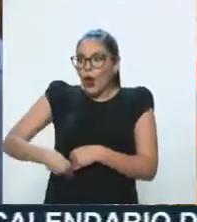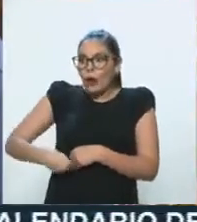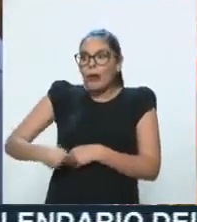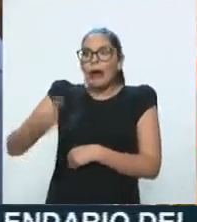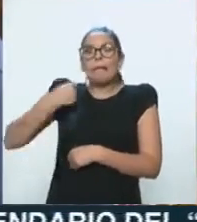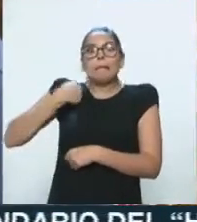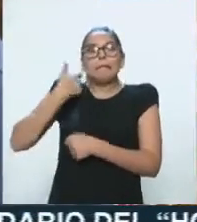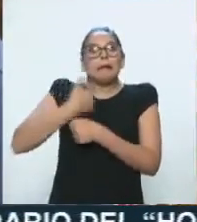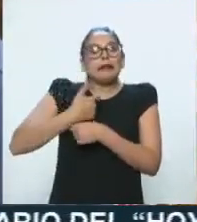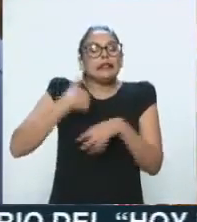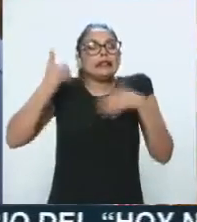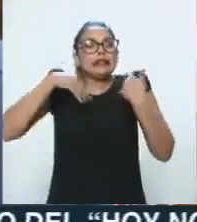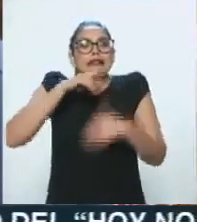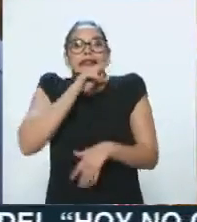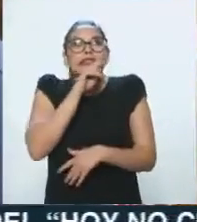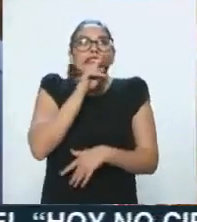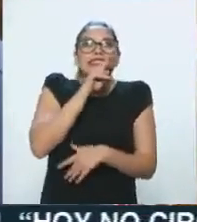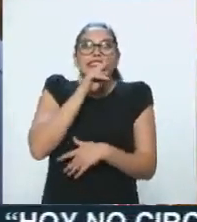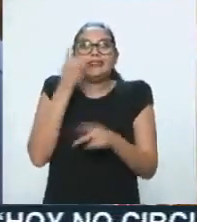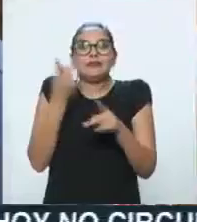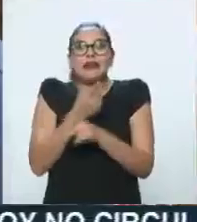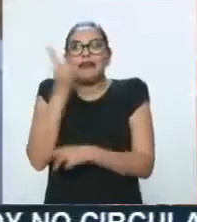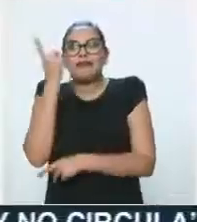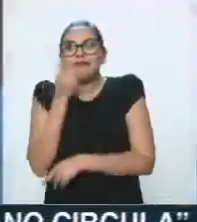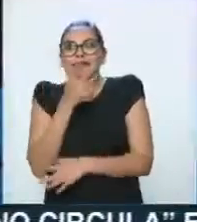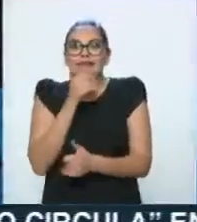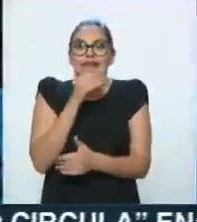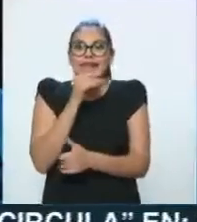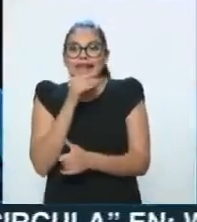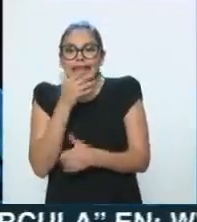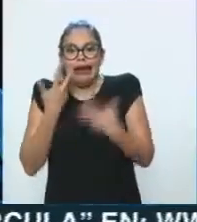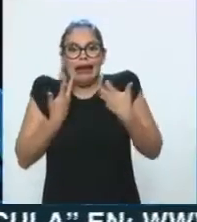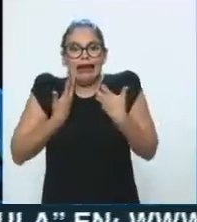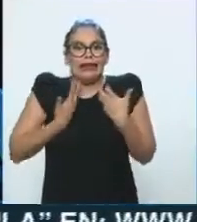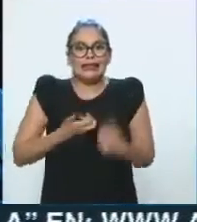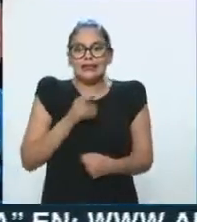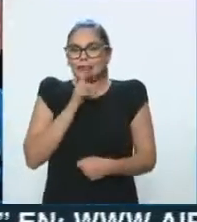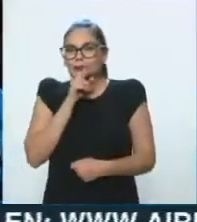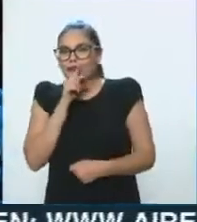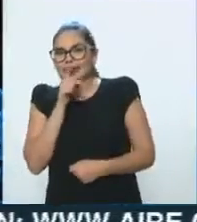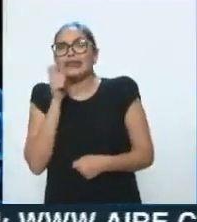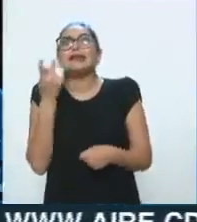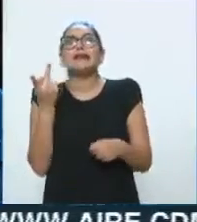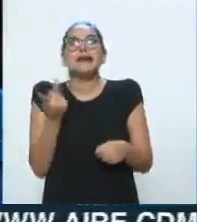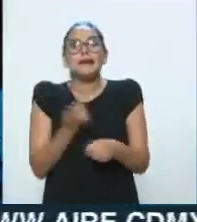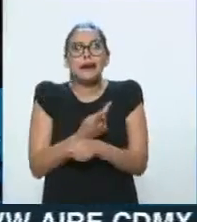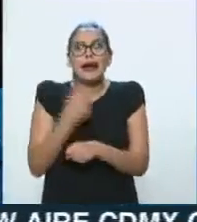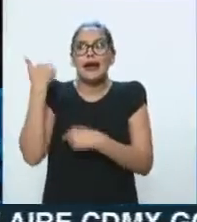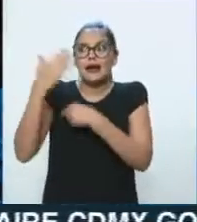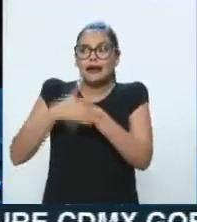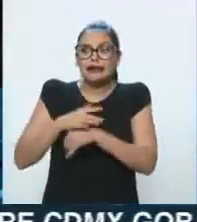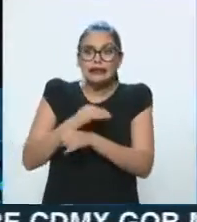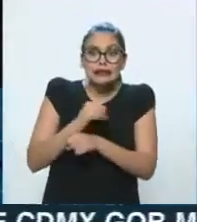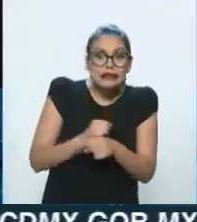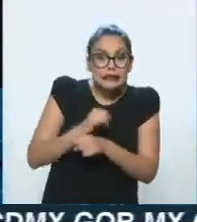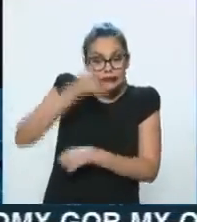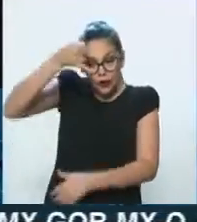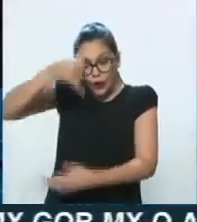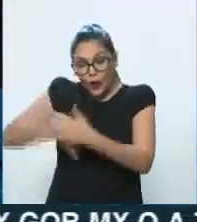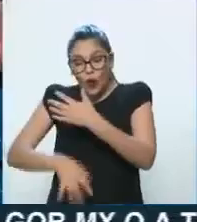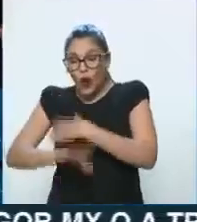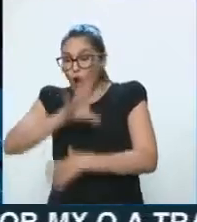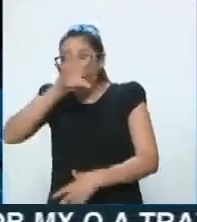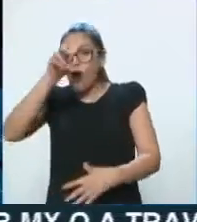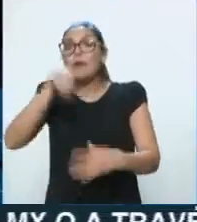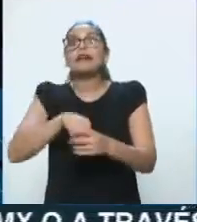rato no van a poder dormir más que preocupados deben de estar fabricio muy asustados hasta donde irán a llegar las investigaciones hasta qué